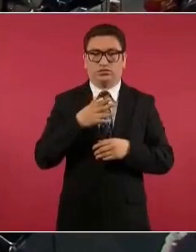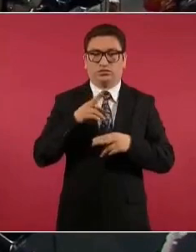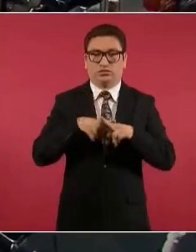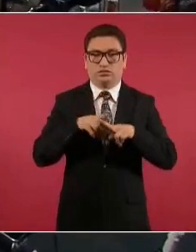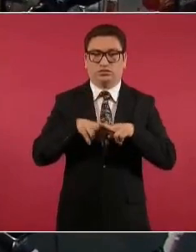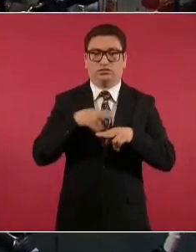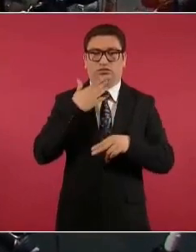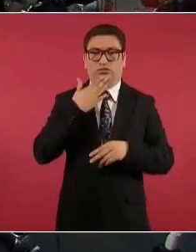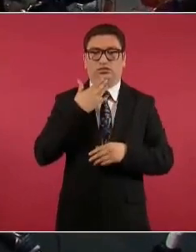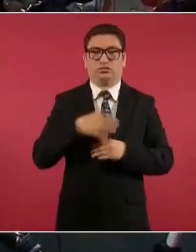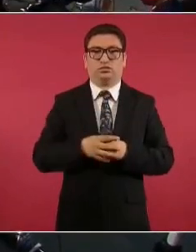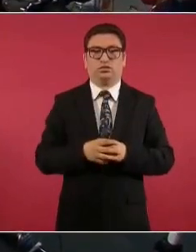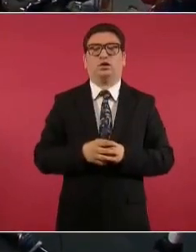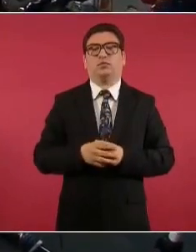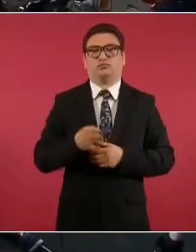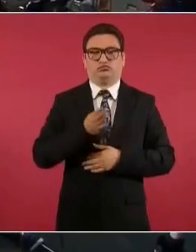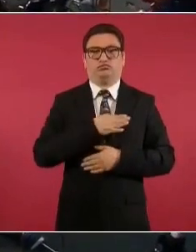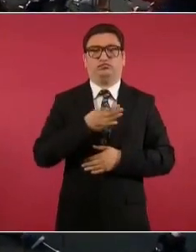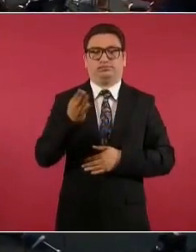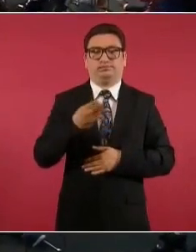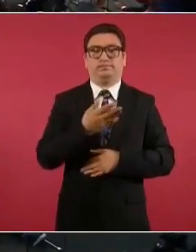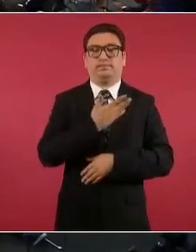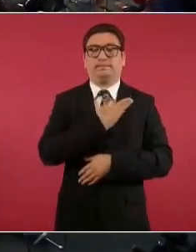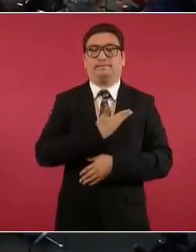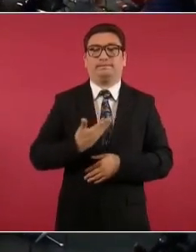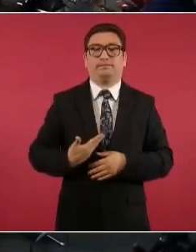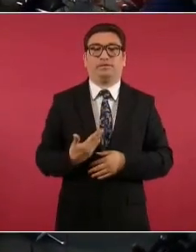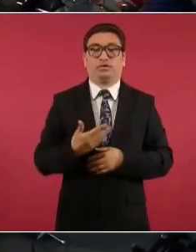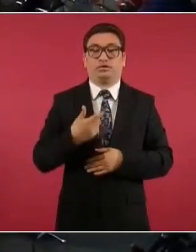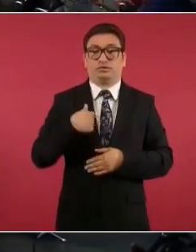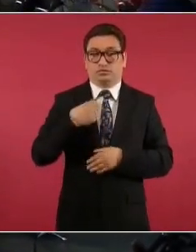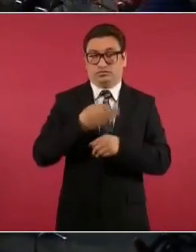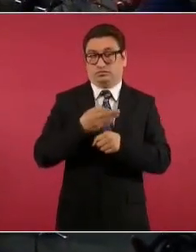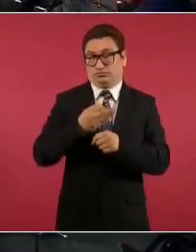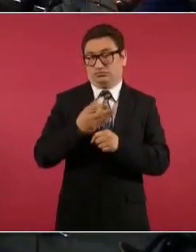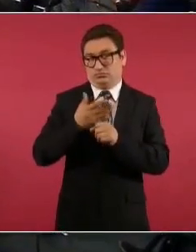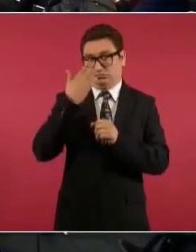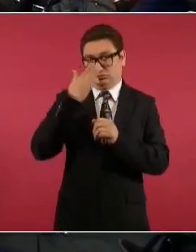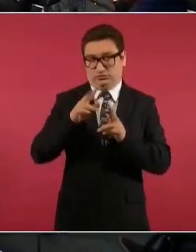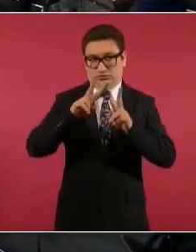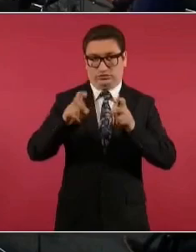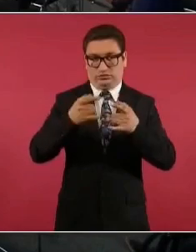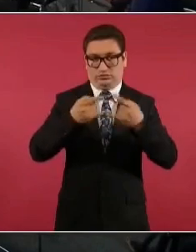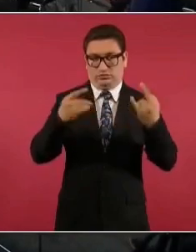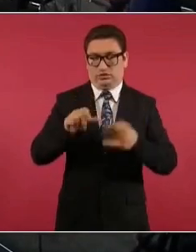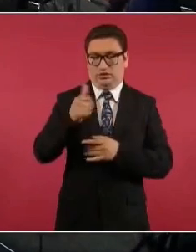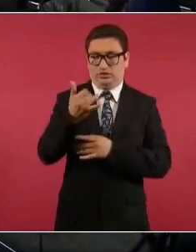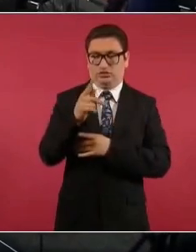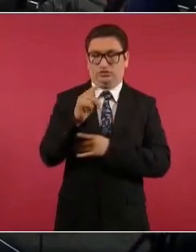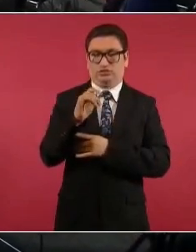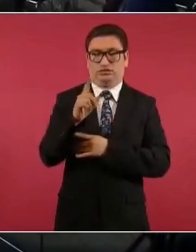ok. Bueno, presidente, dando seguimiento precisamente al caso Ayotzinapa,